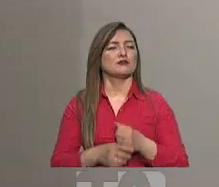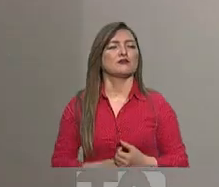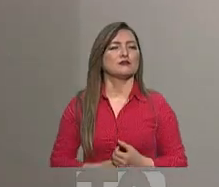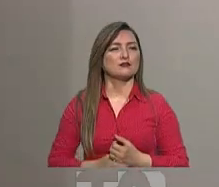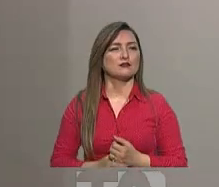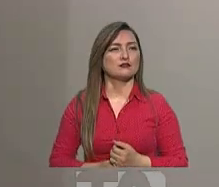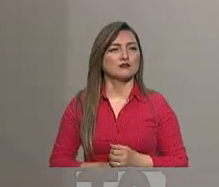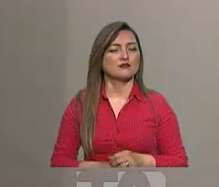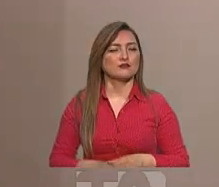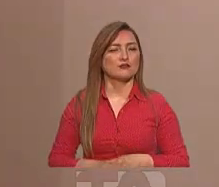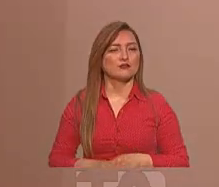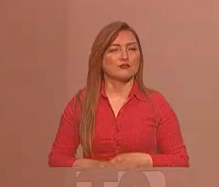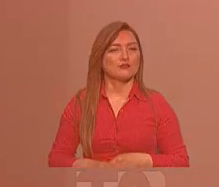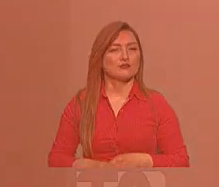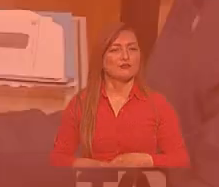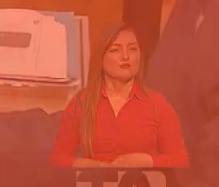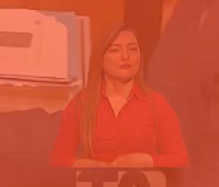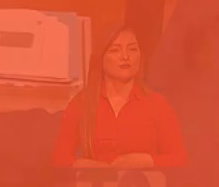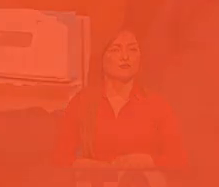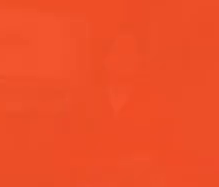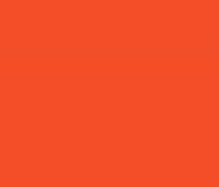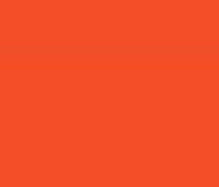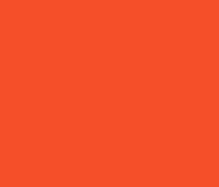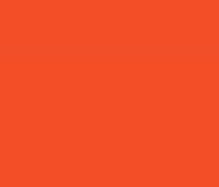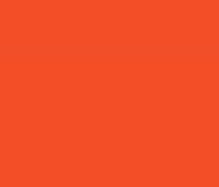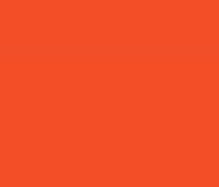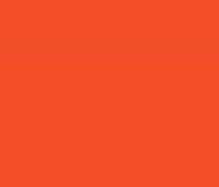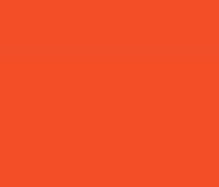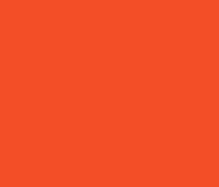en quito daniela valència 24